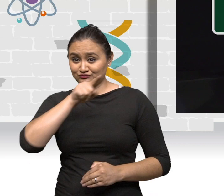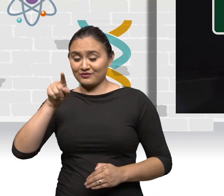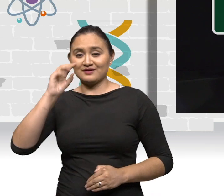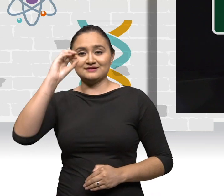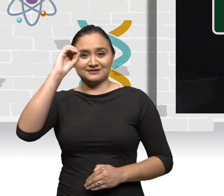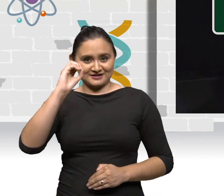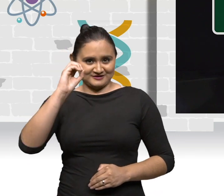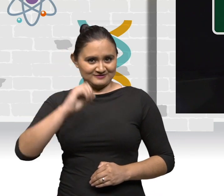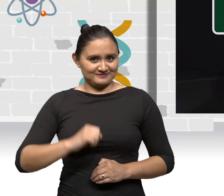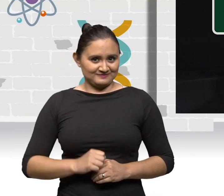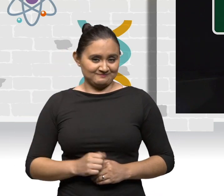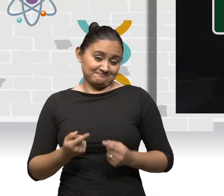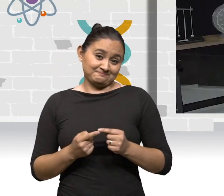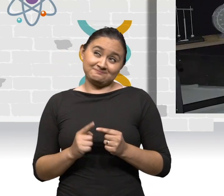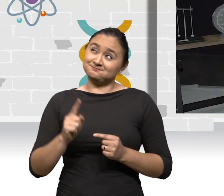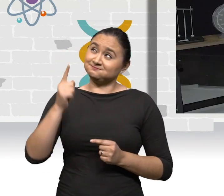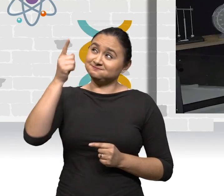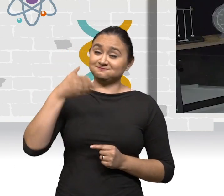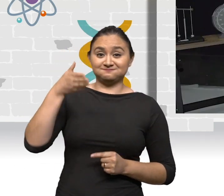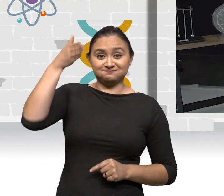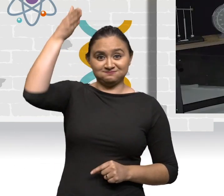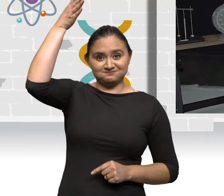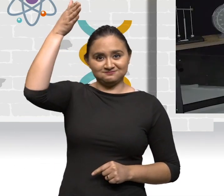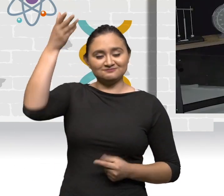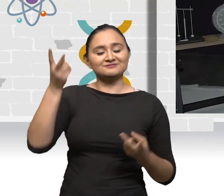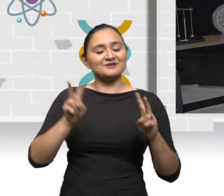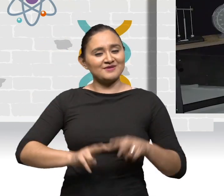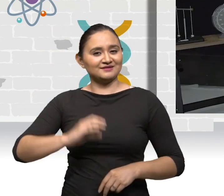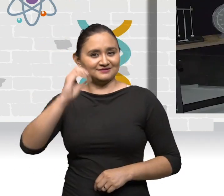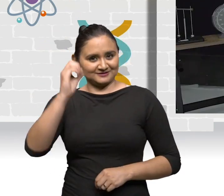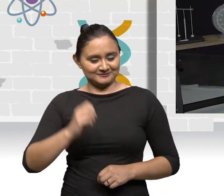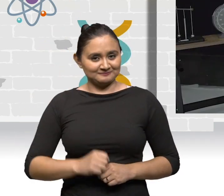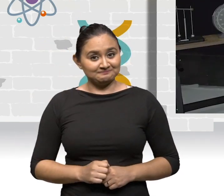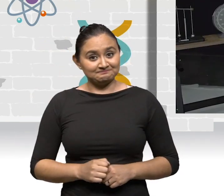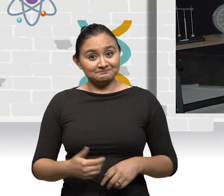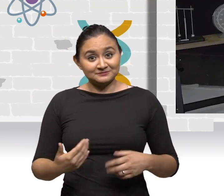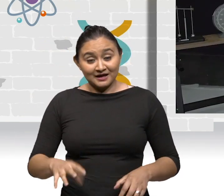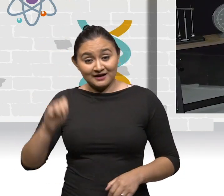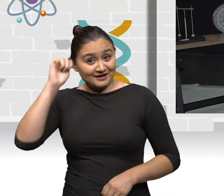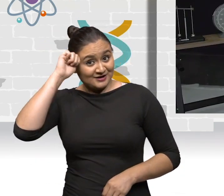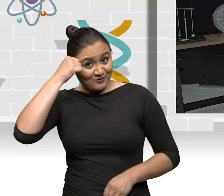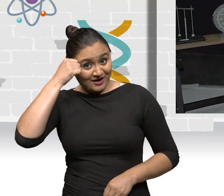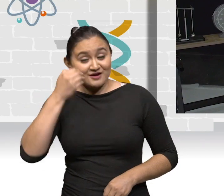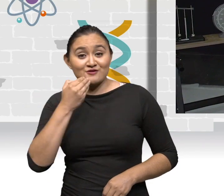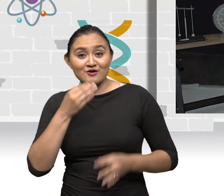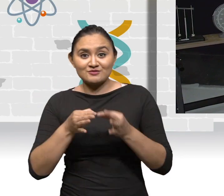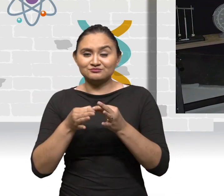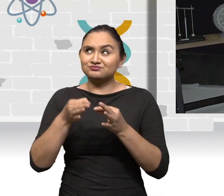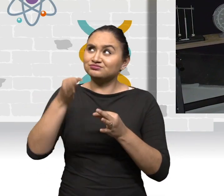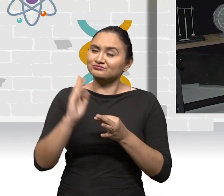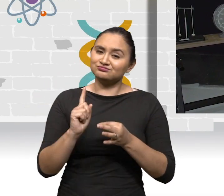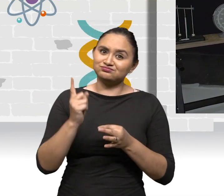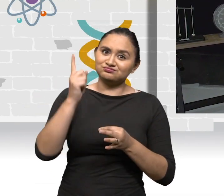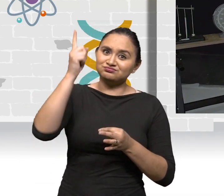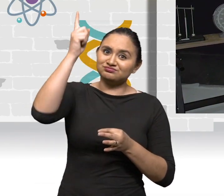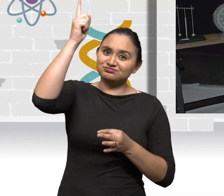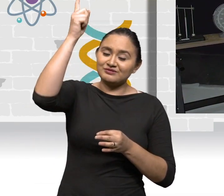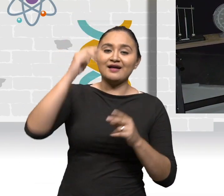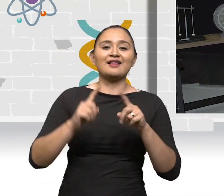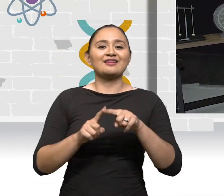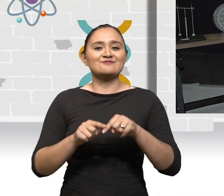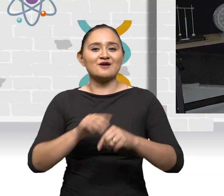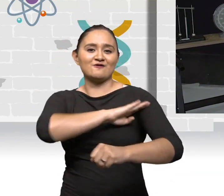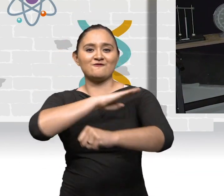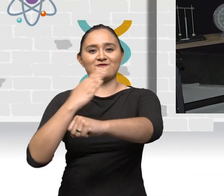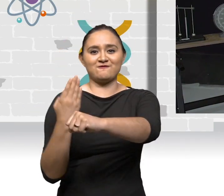obteniendo una altura máxima también de 0. Así que ya sabes, la próxima vez recuerda que la altura máxima dependerá tanto de